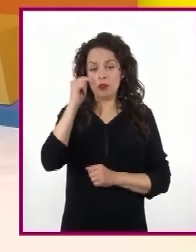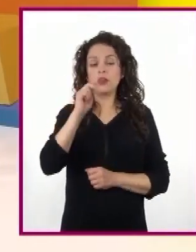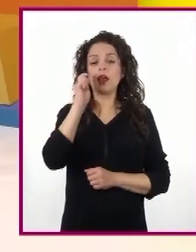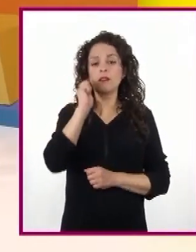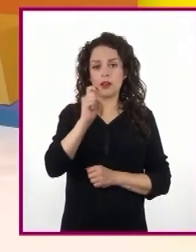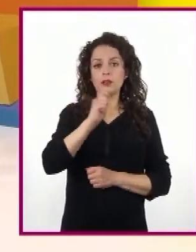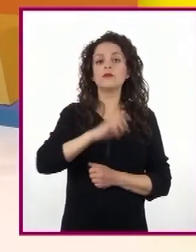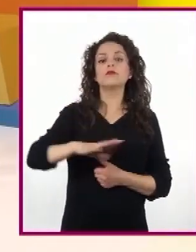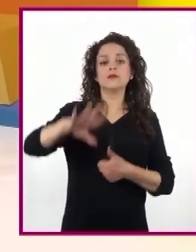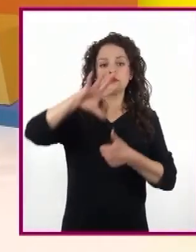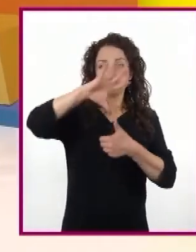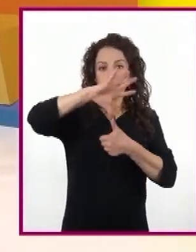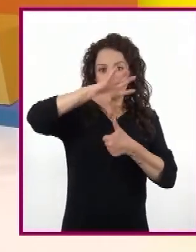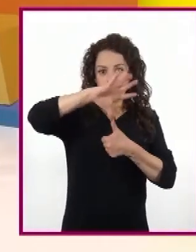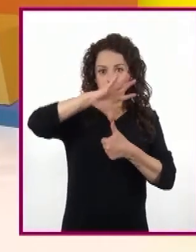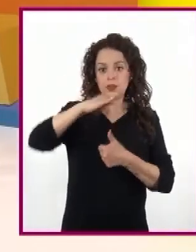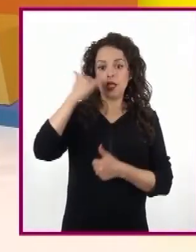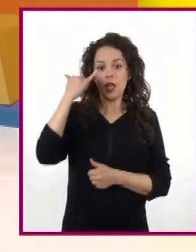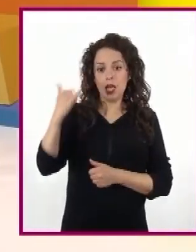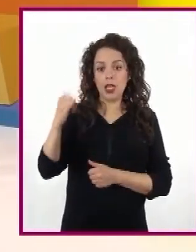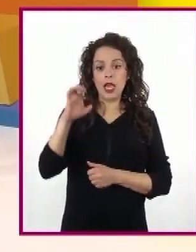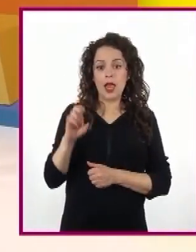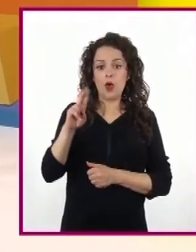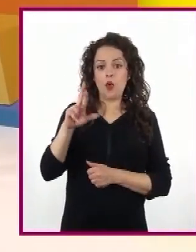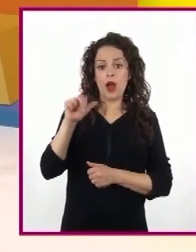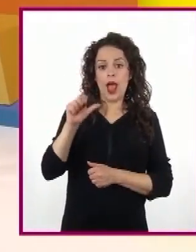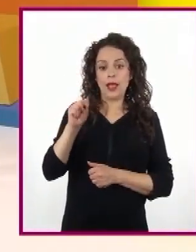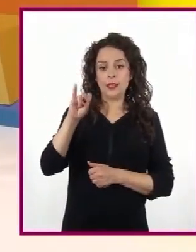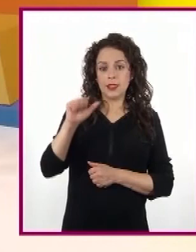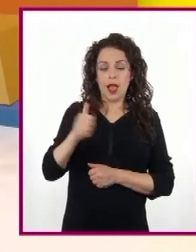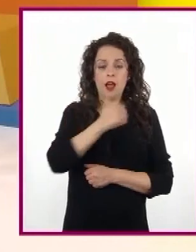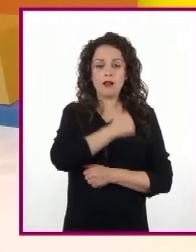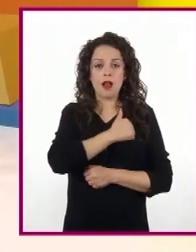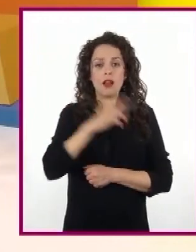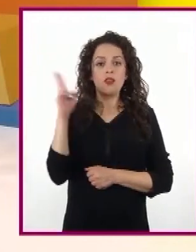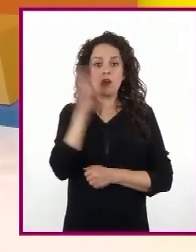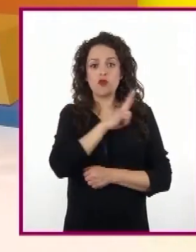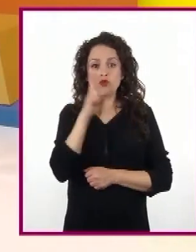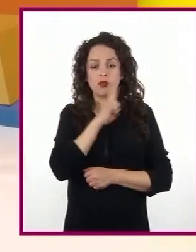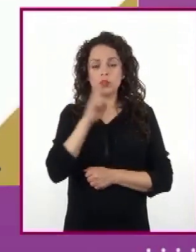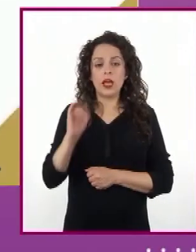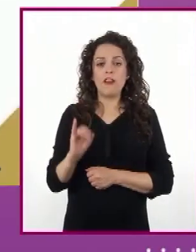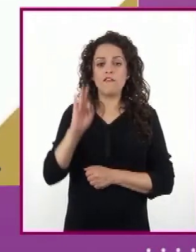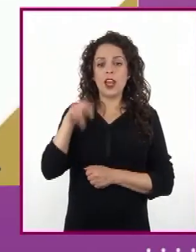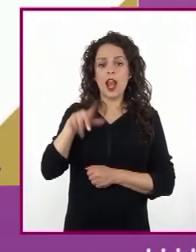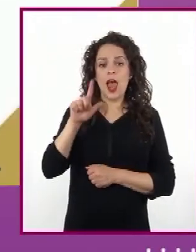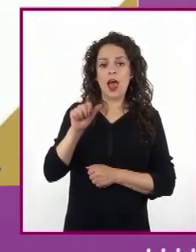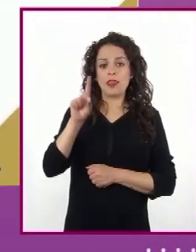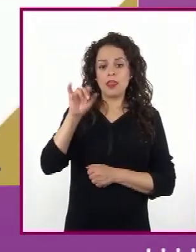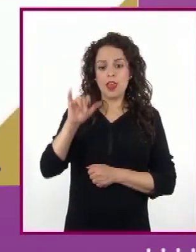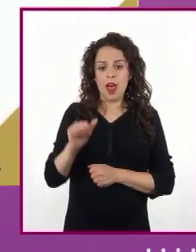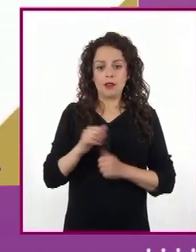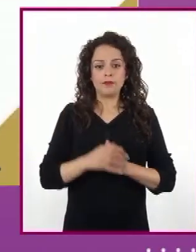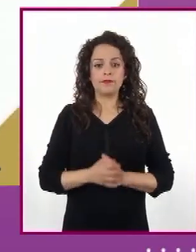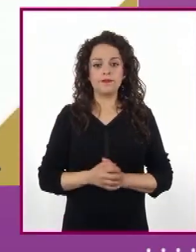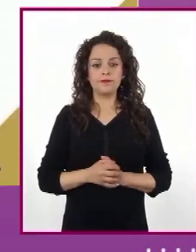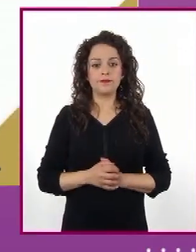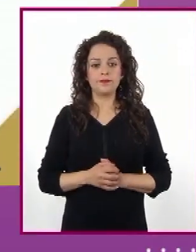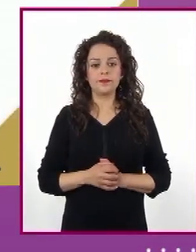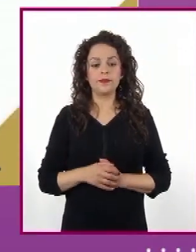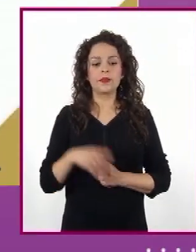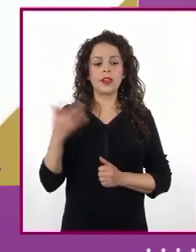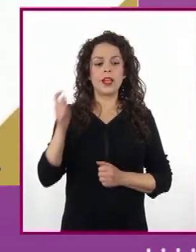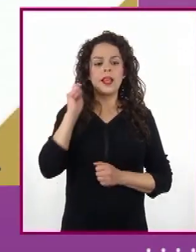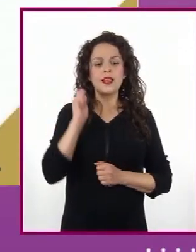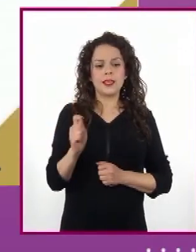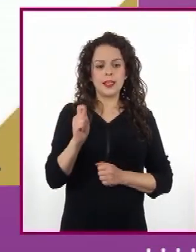y Eurasia, en Canadá, Rusia y Finlandia. El clima polar de